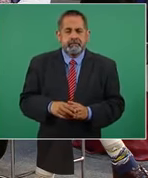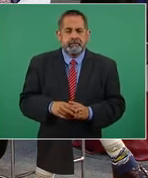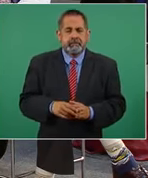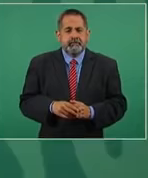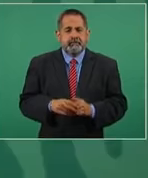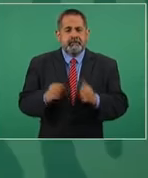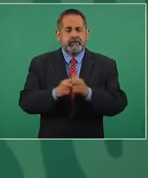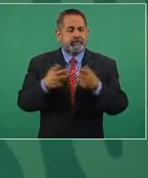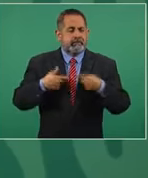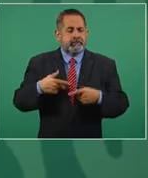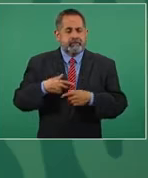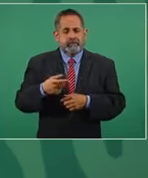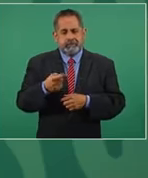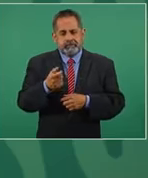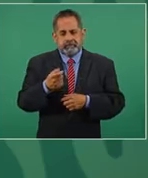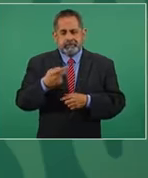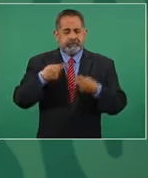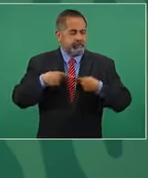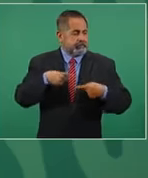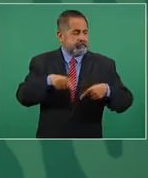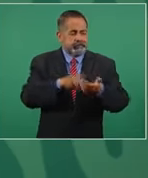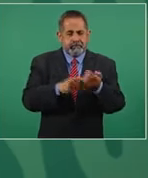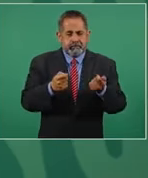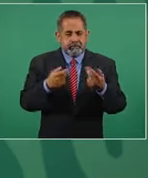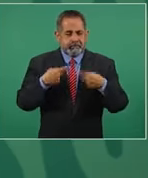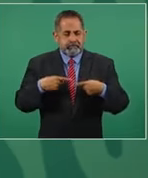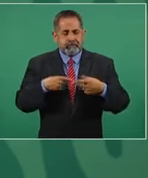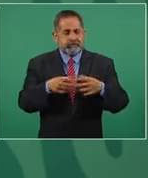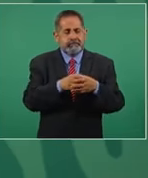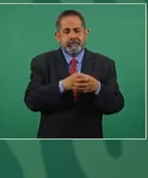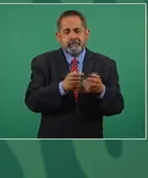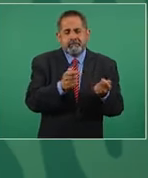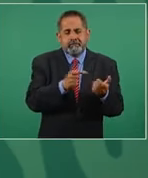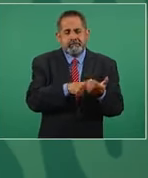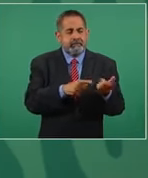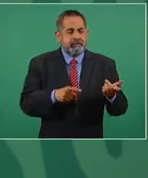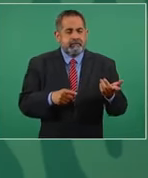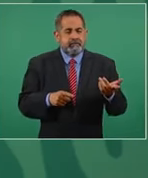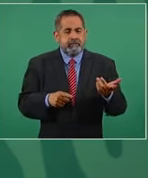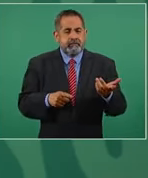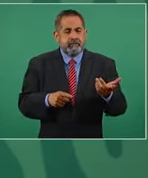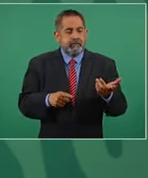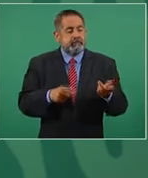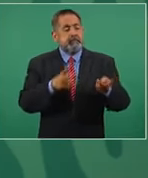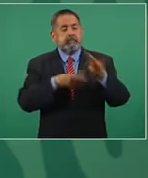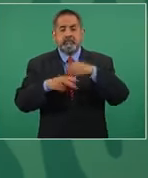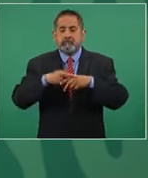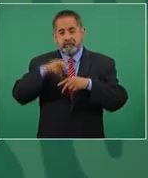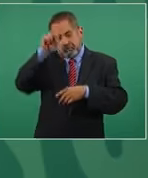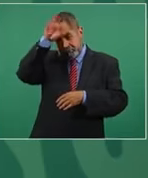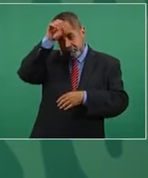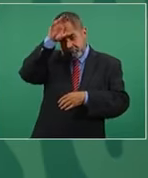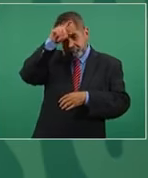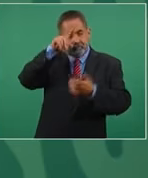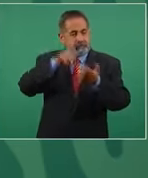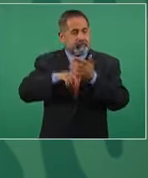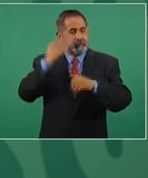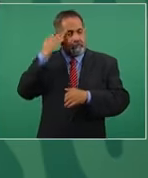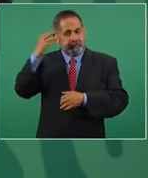con pocas personas, con poca gente. Viene la industria minera del